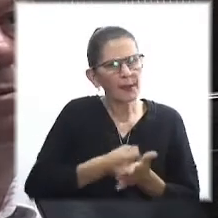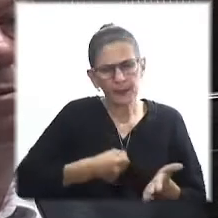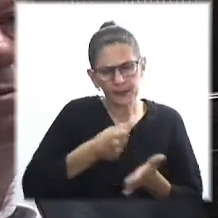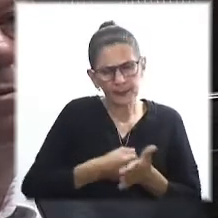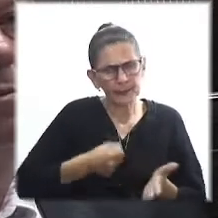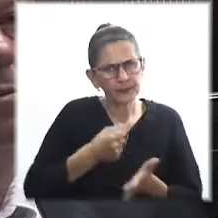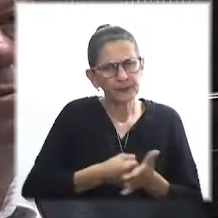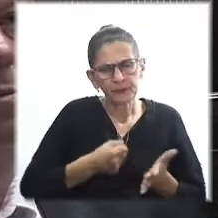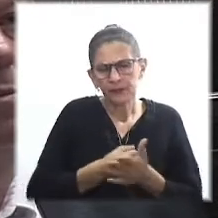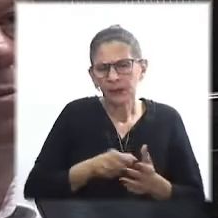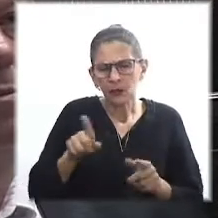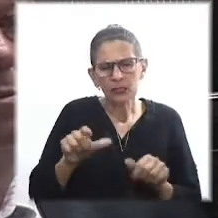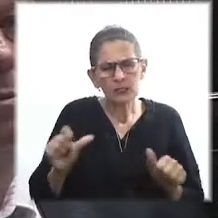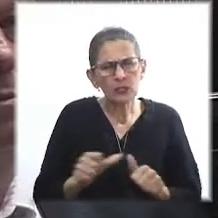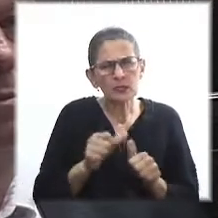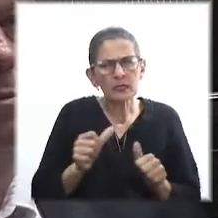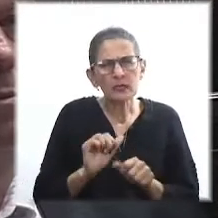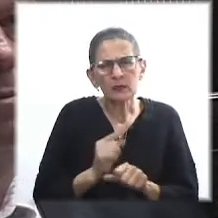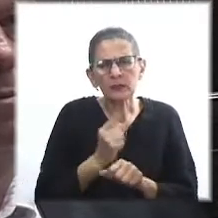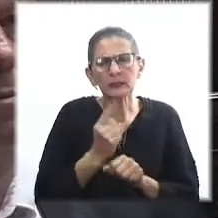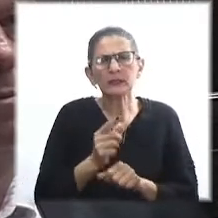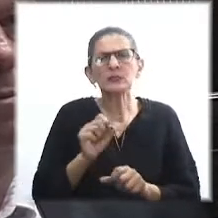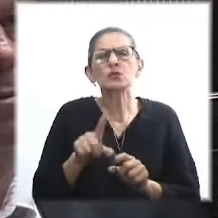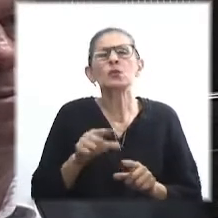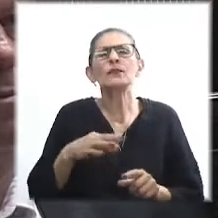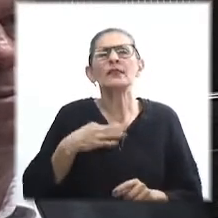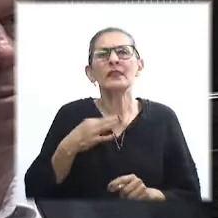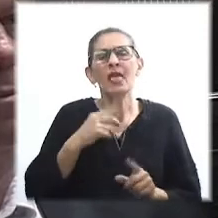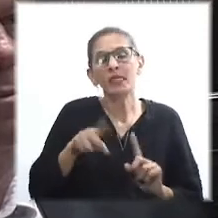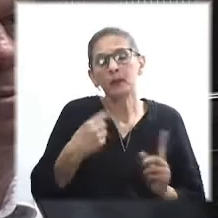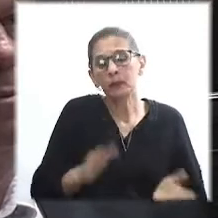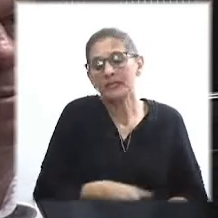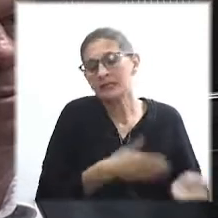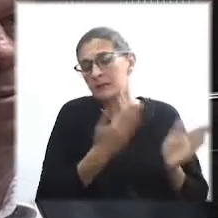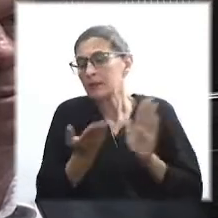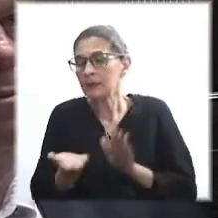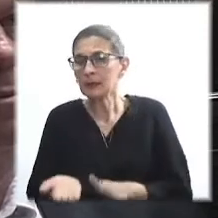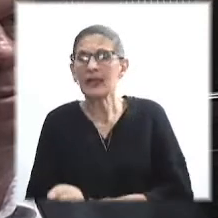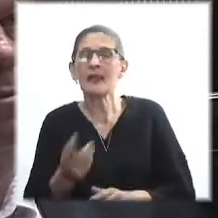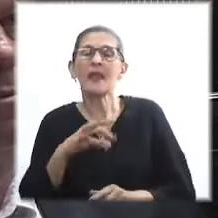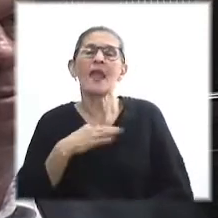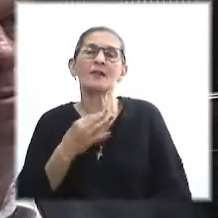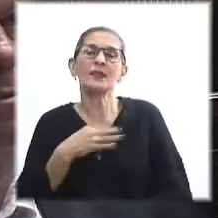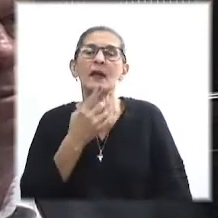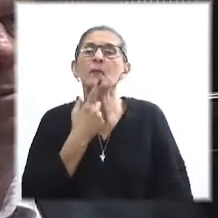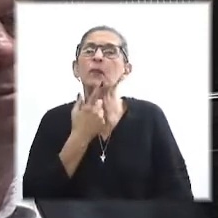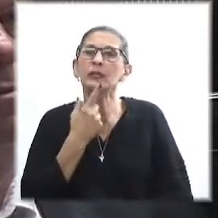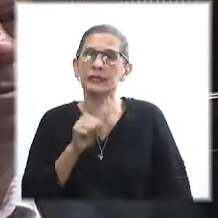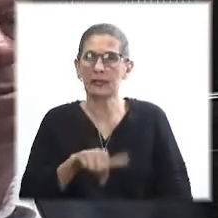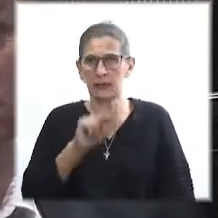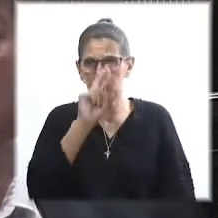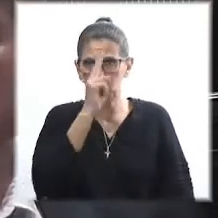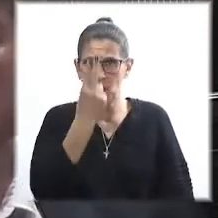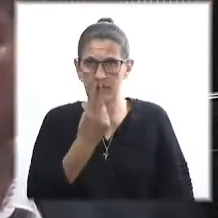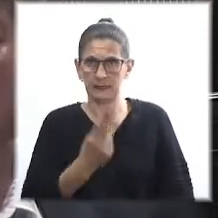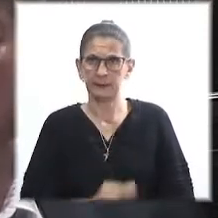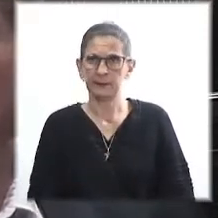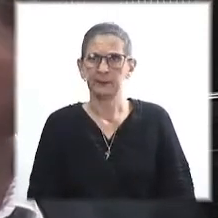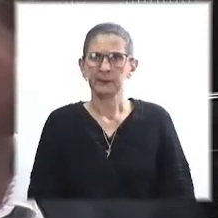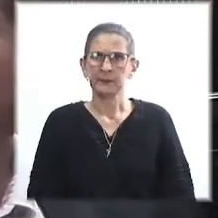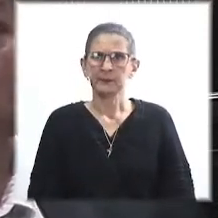ellos pregonaron y por lo que dejaron su vida, luego se plasmó en la vida política y pública del Uruguay.